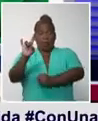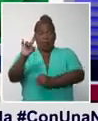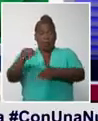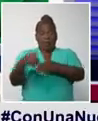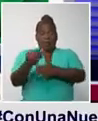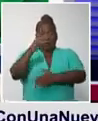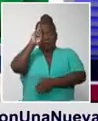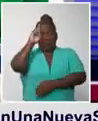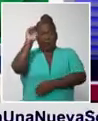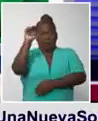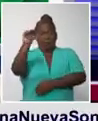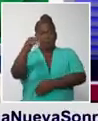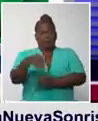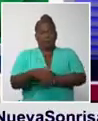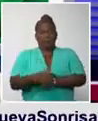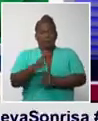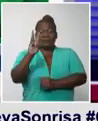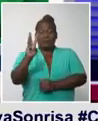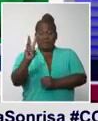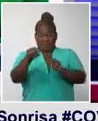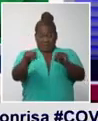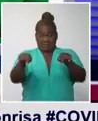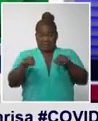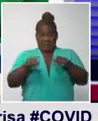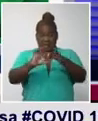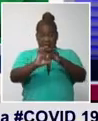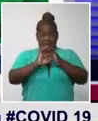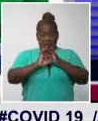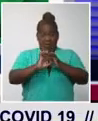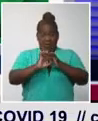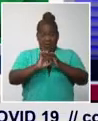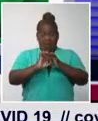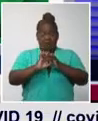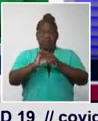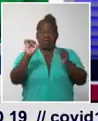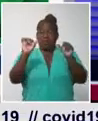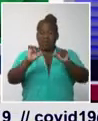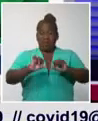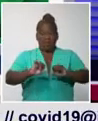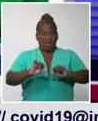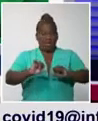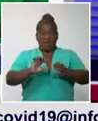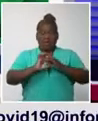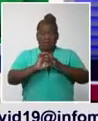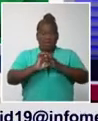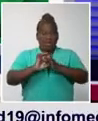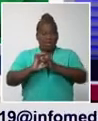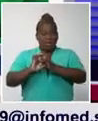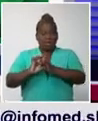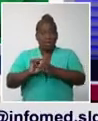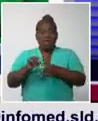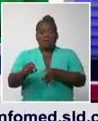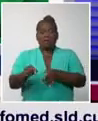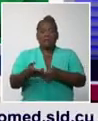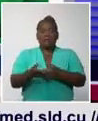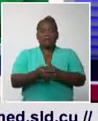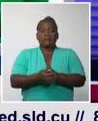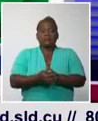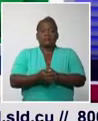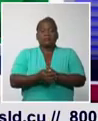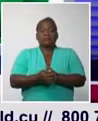de ellos en terapia intensiva, tuvo un empeoramiento en un momento determinado del cuadro clínico,